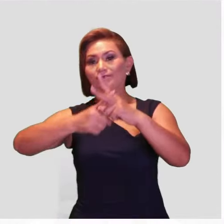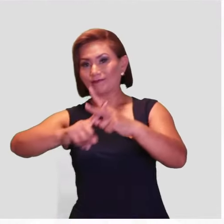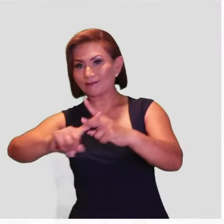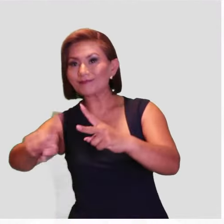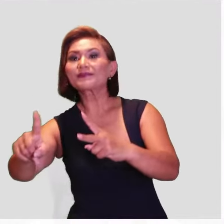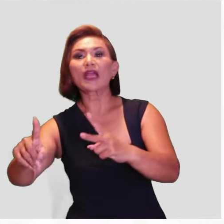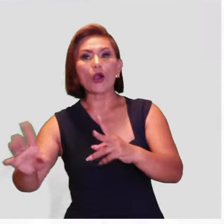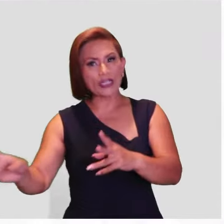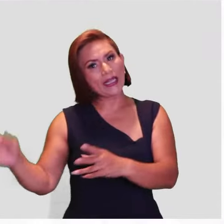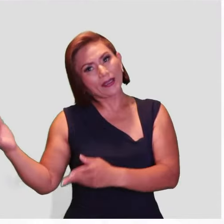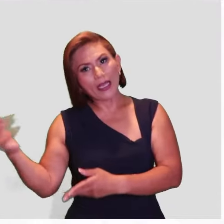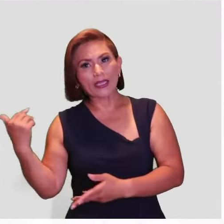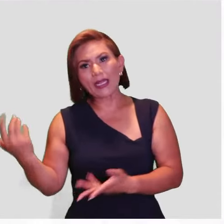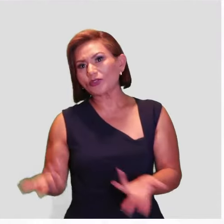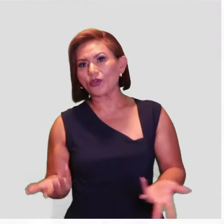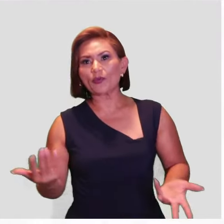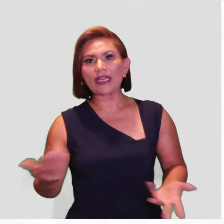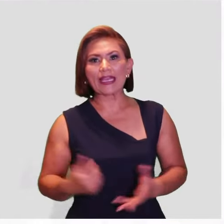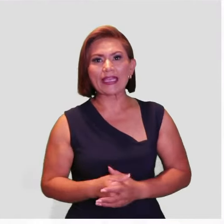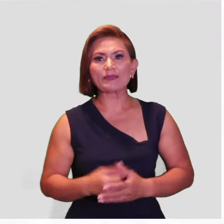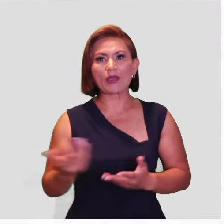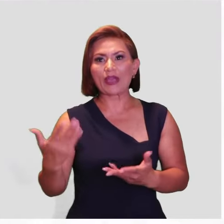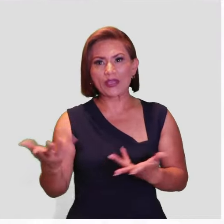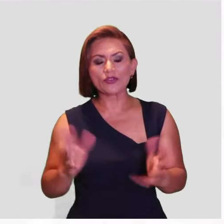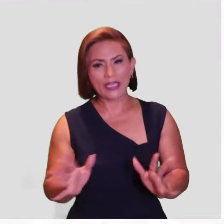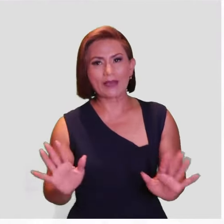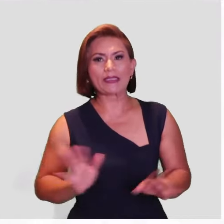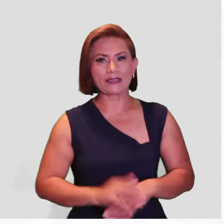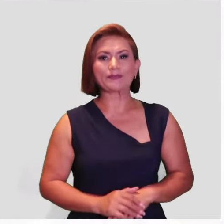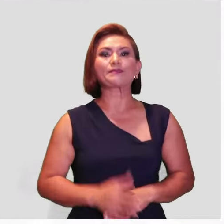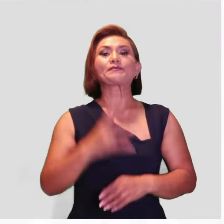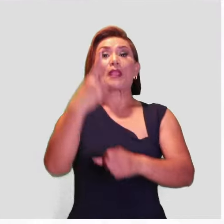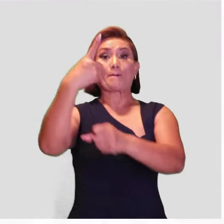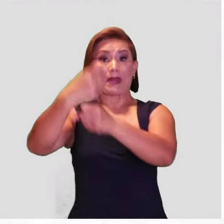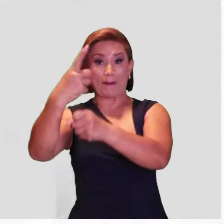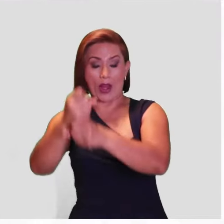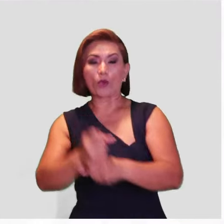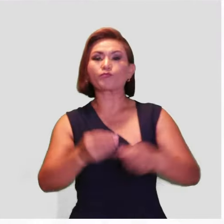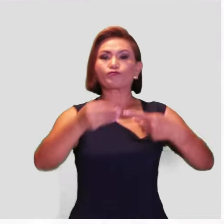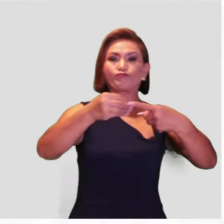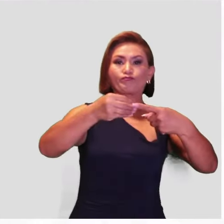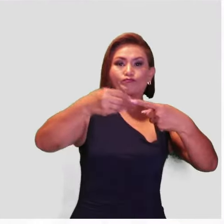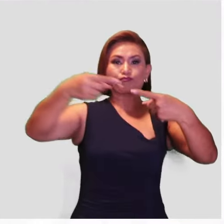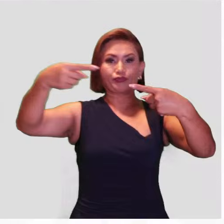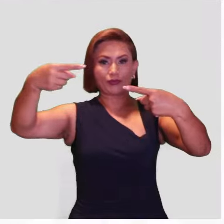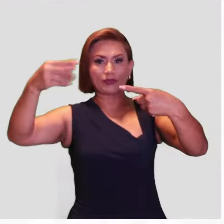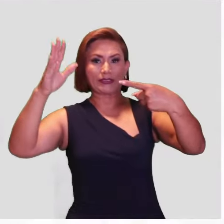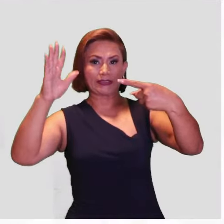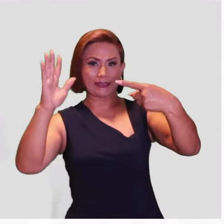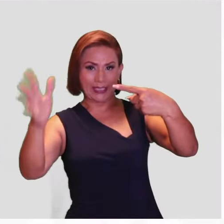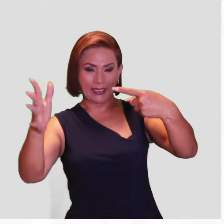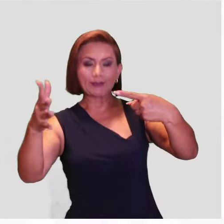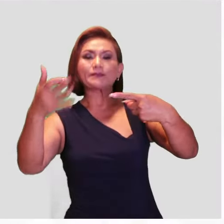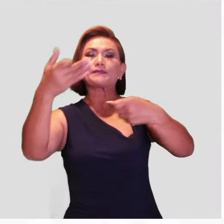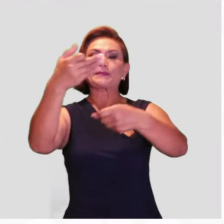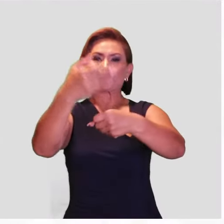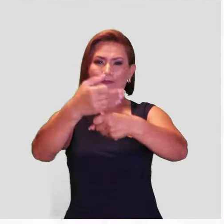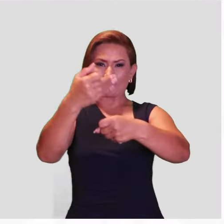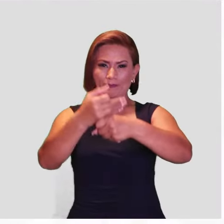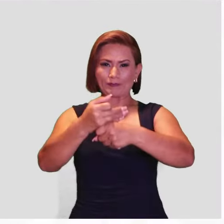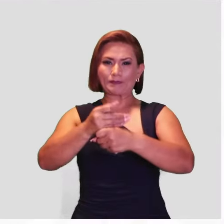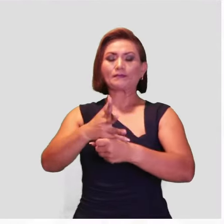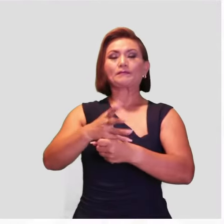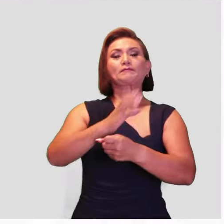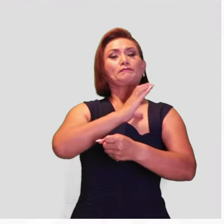el diálogo y damos inicio al primer subsegmento del segmento 1, en el cual realizaremos una pregunta a